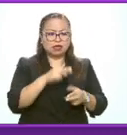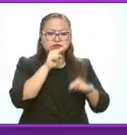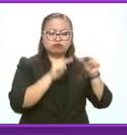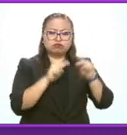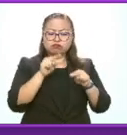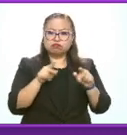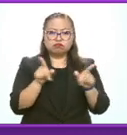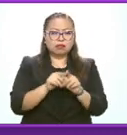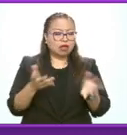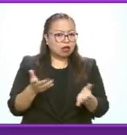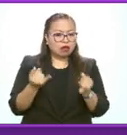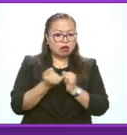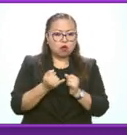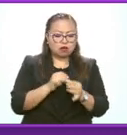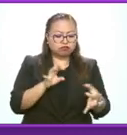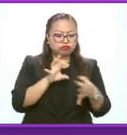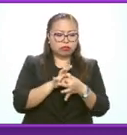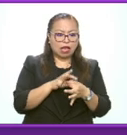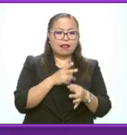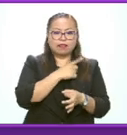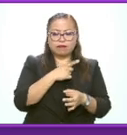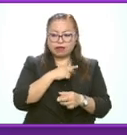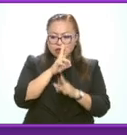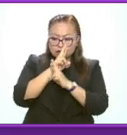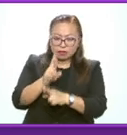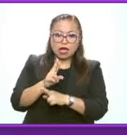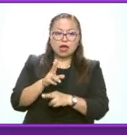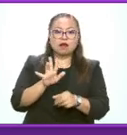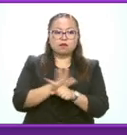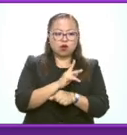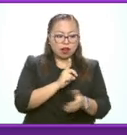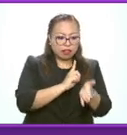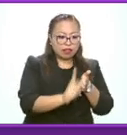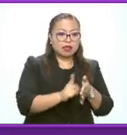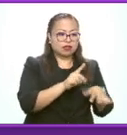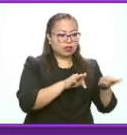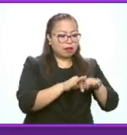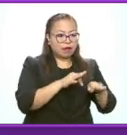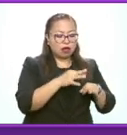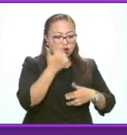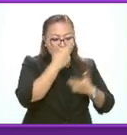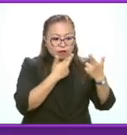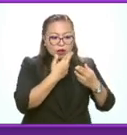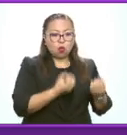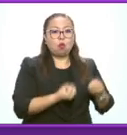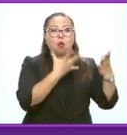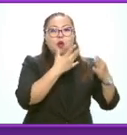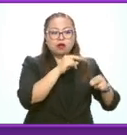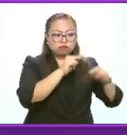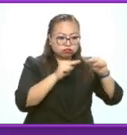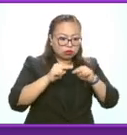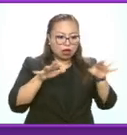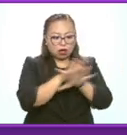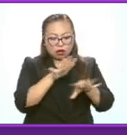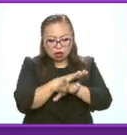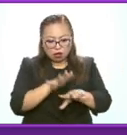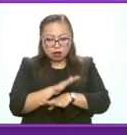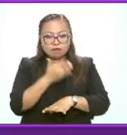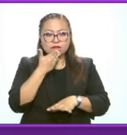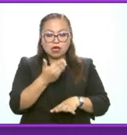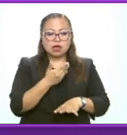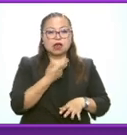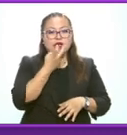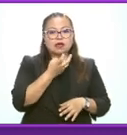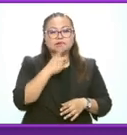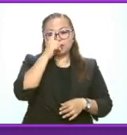entregar también se relaciona con los derechos laborales de los servidores públicos que se han basificado lo que nos permite visibilizar